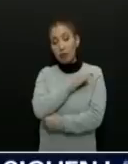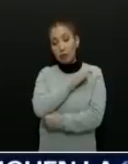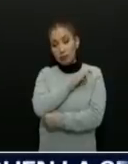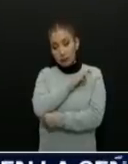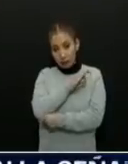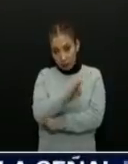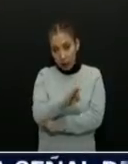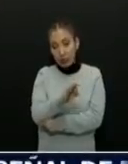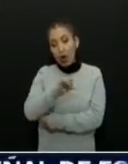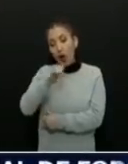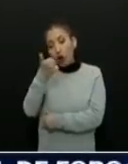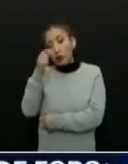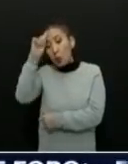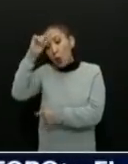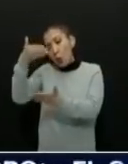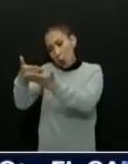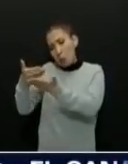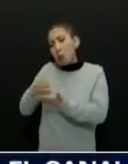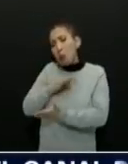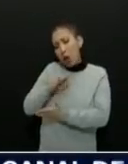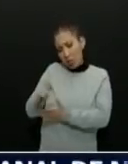podían hacer otras propuestas,